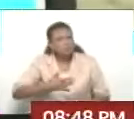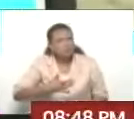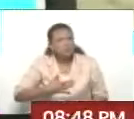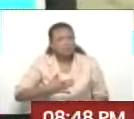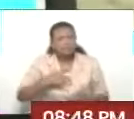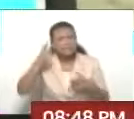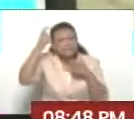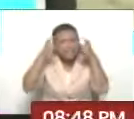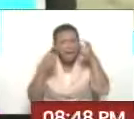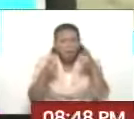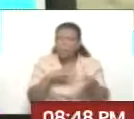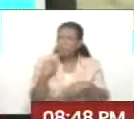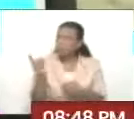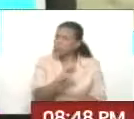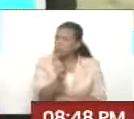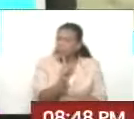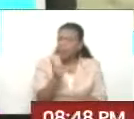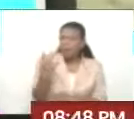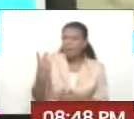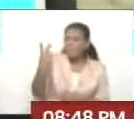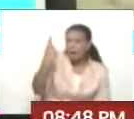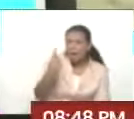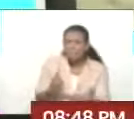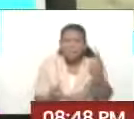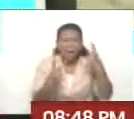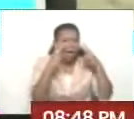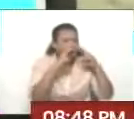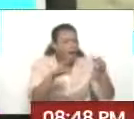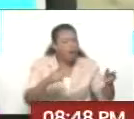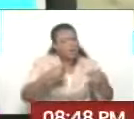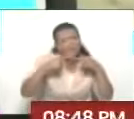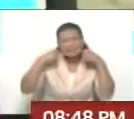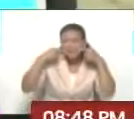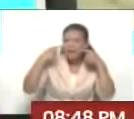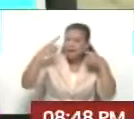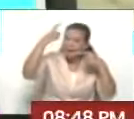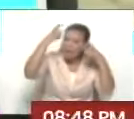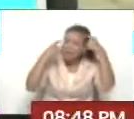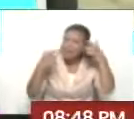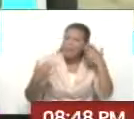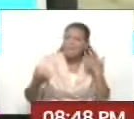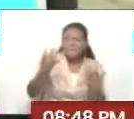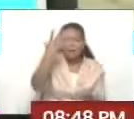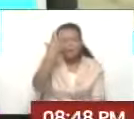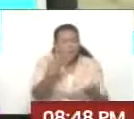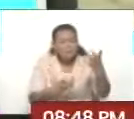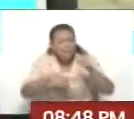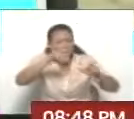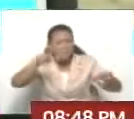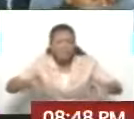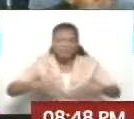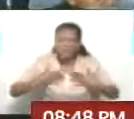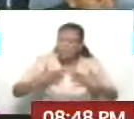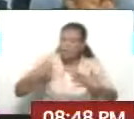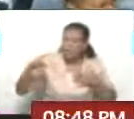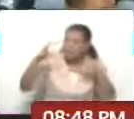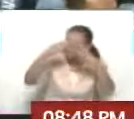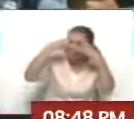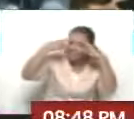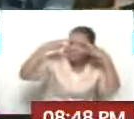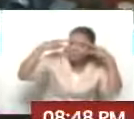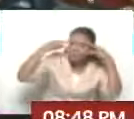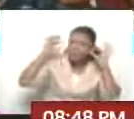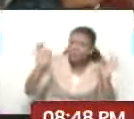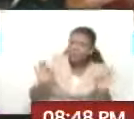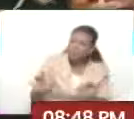de Chávez. Yo lo veo cada vez más en la mirada de los niños, en las sonrisas, en las ganas de amar, de vivir, en las ganas de seguir luchando. Eso